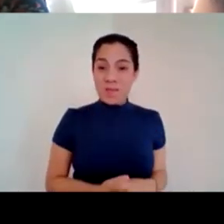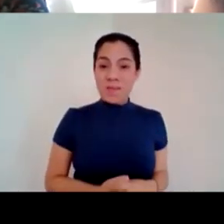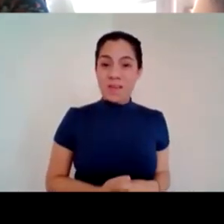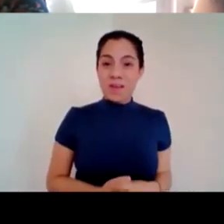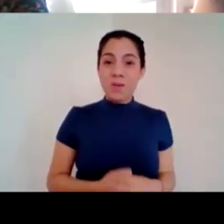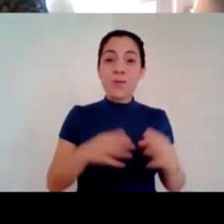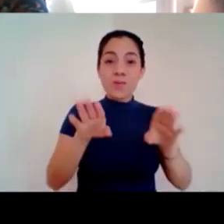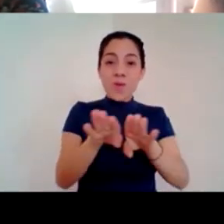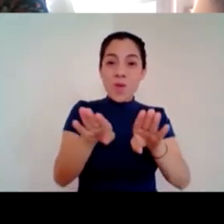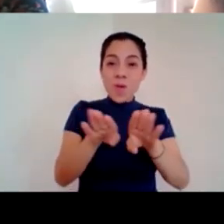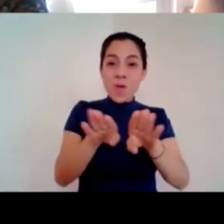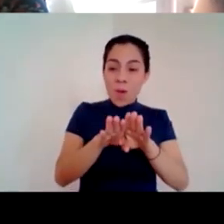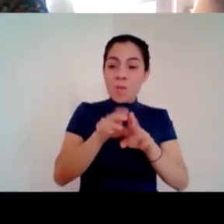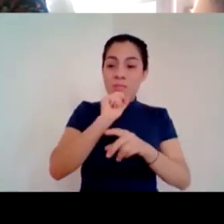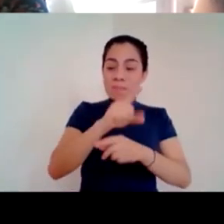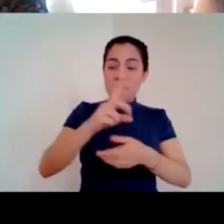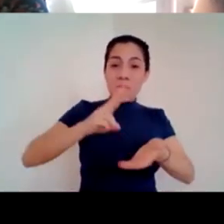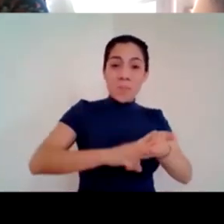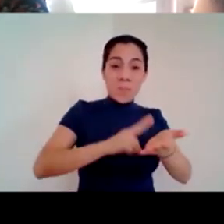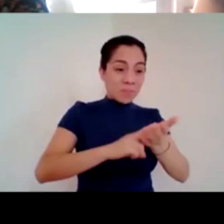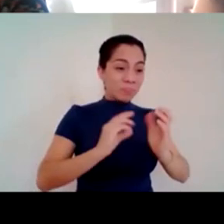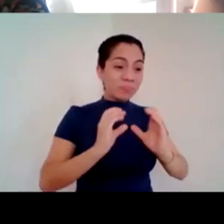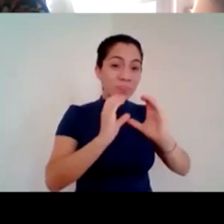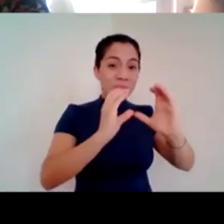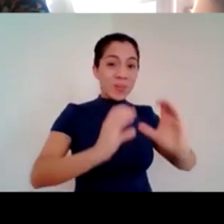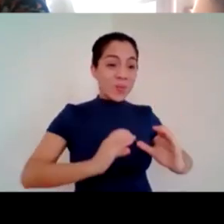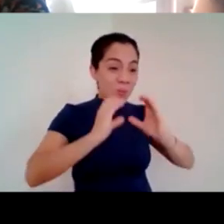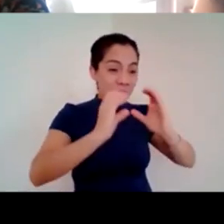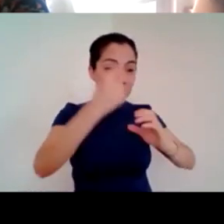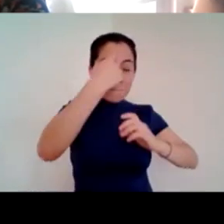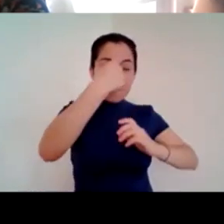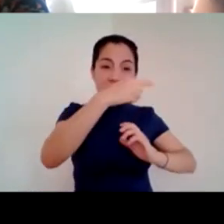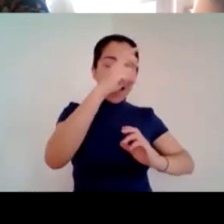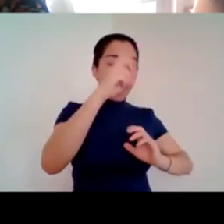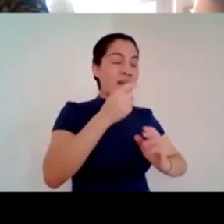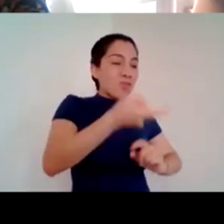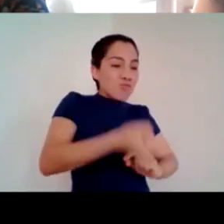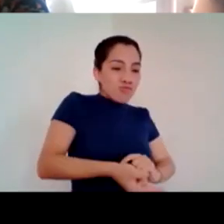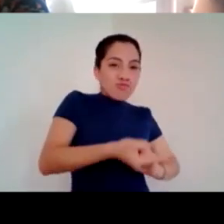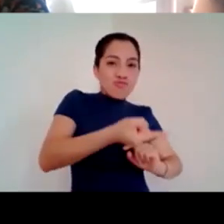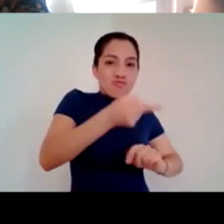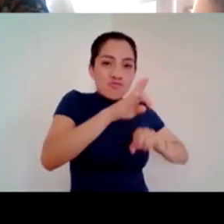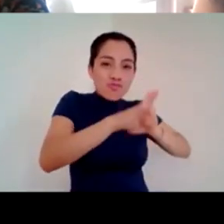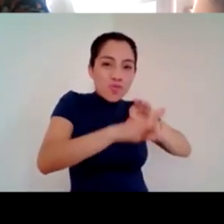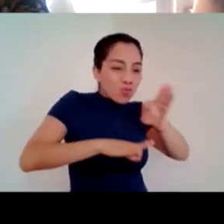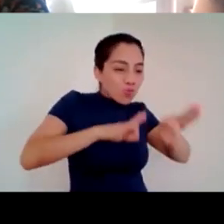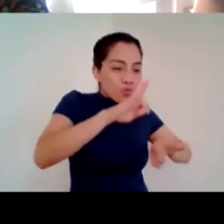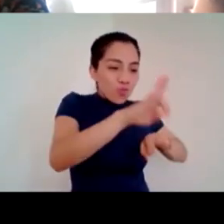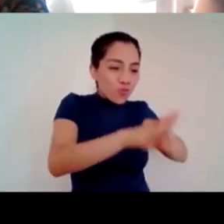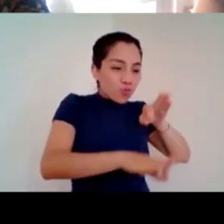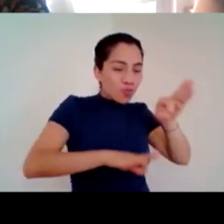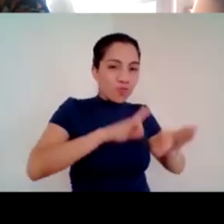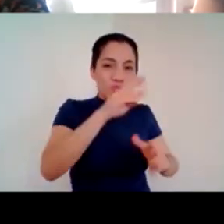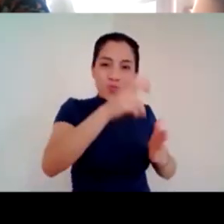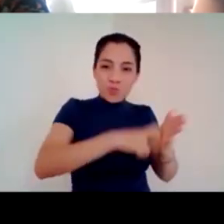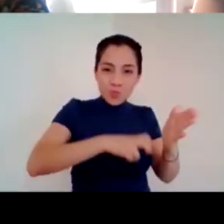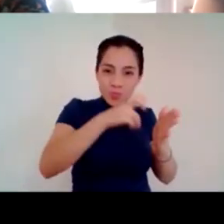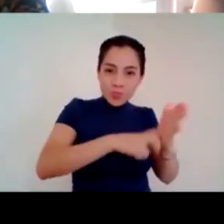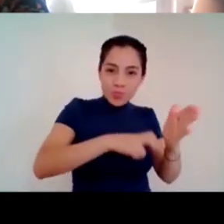sentido del cuidado de la crianza del cuidado y de la lo que podríamos llamar